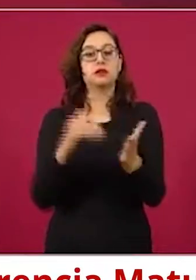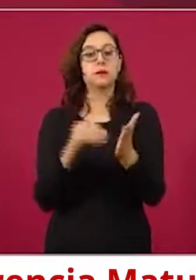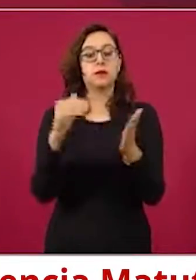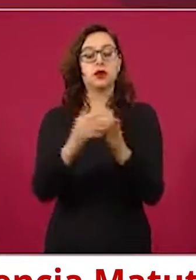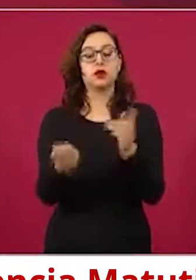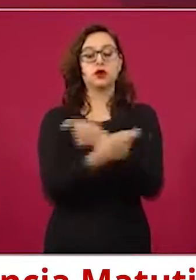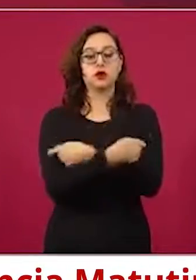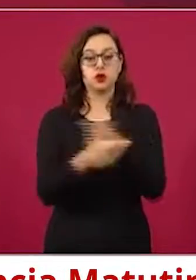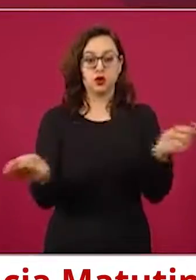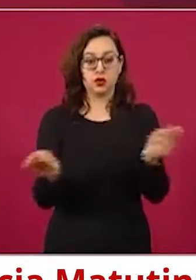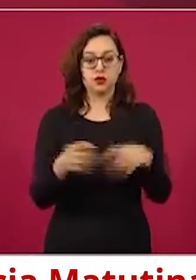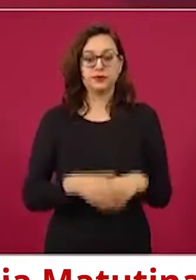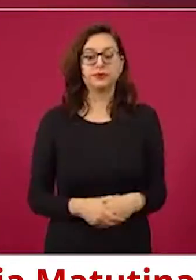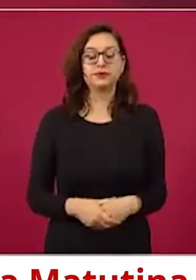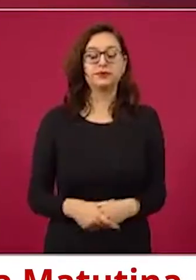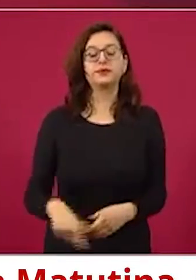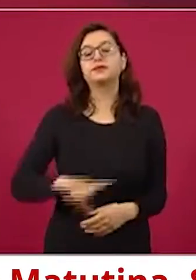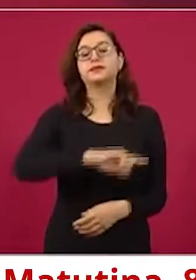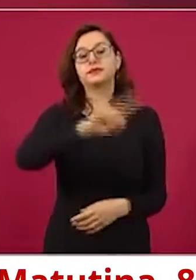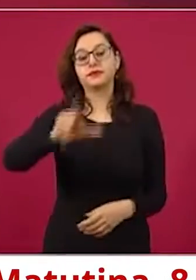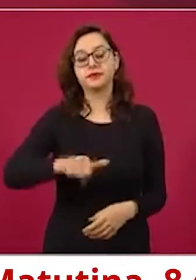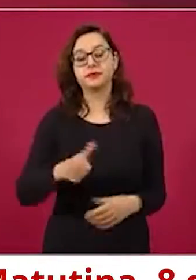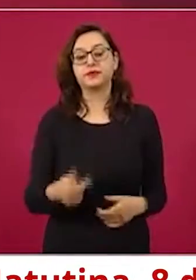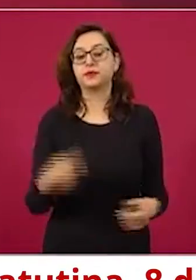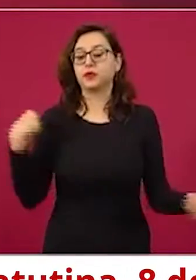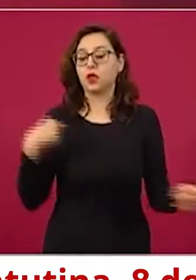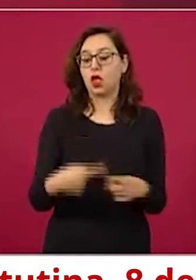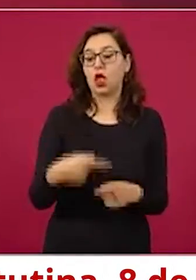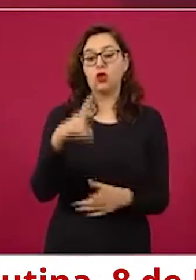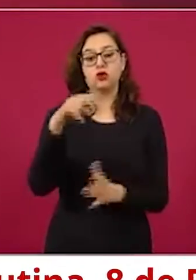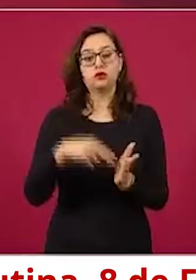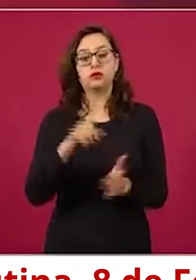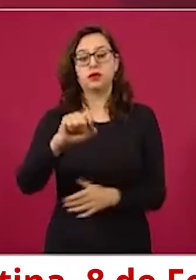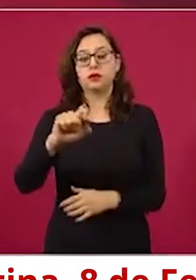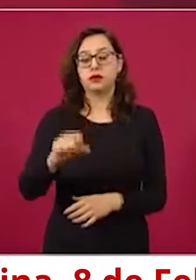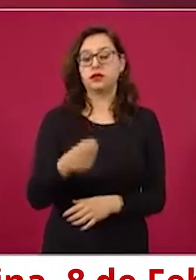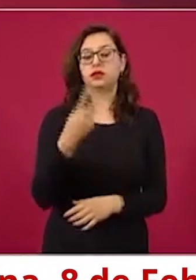durante 2022 se han entregado